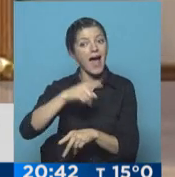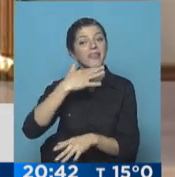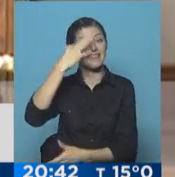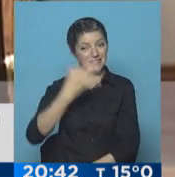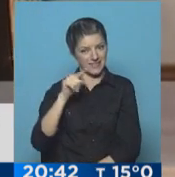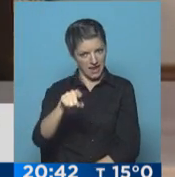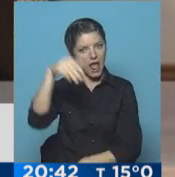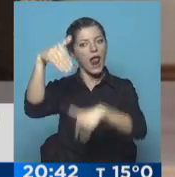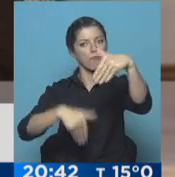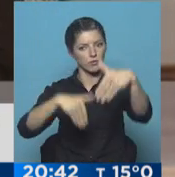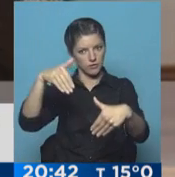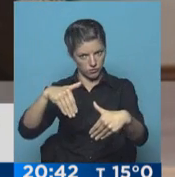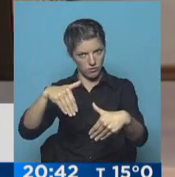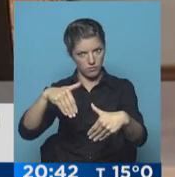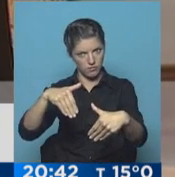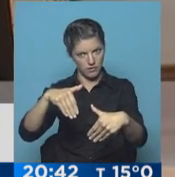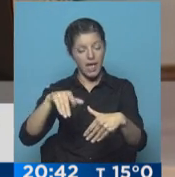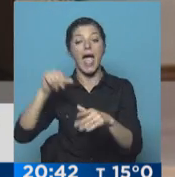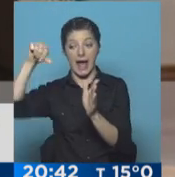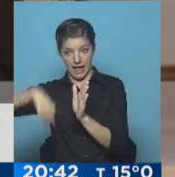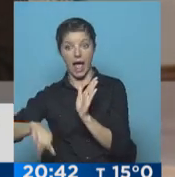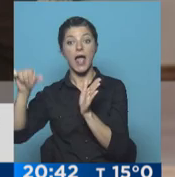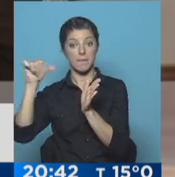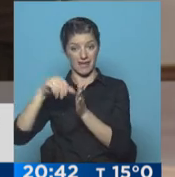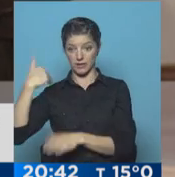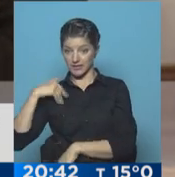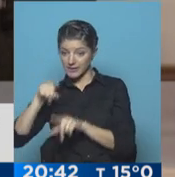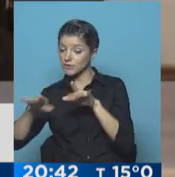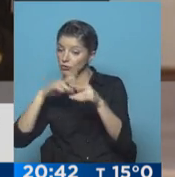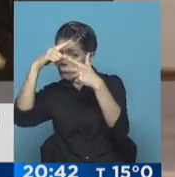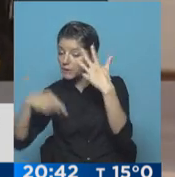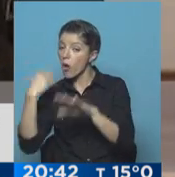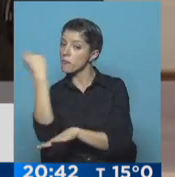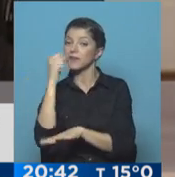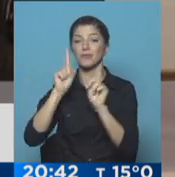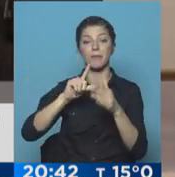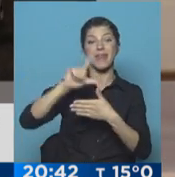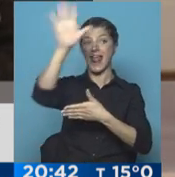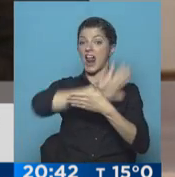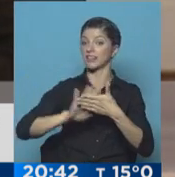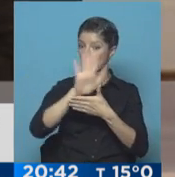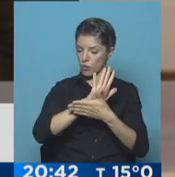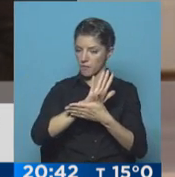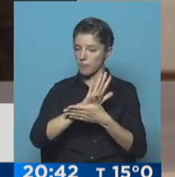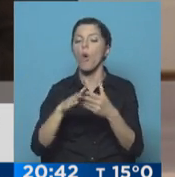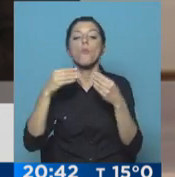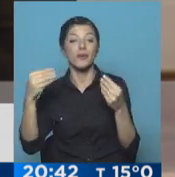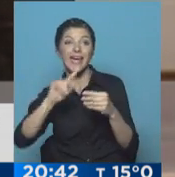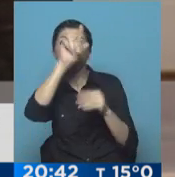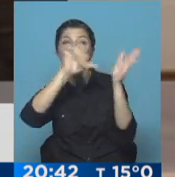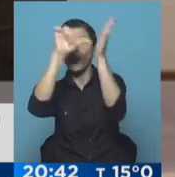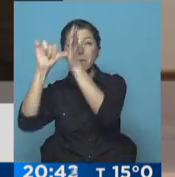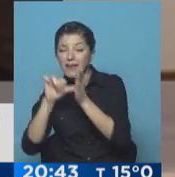en la región. Y en la región, porque lo que está pasando en otros países es casi